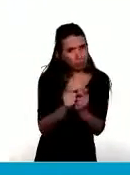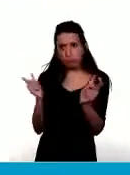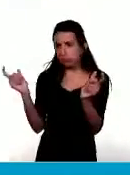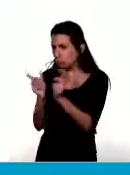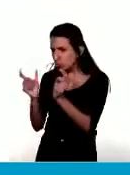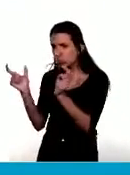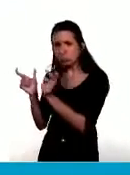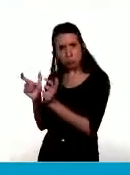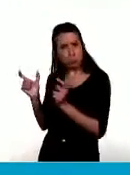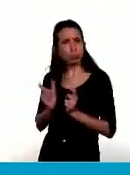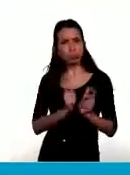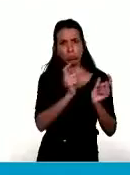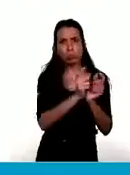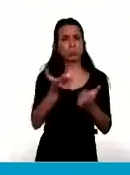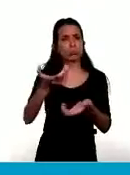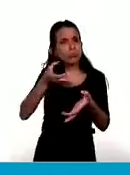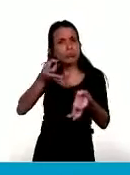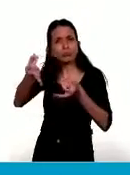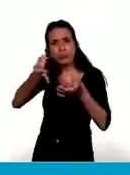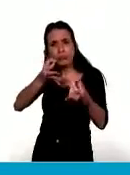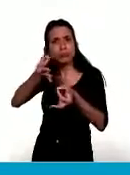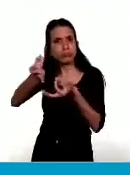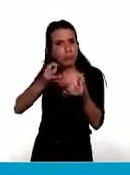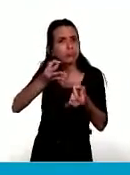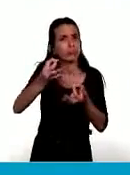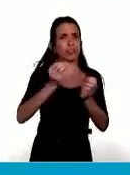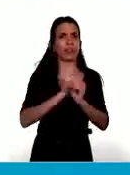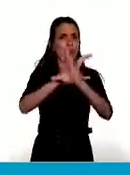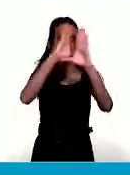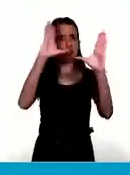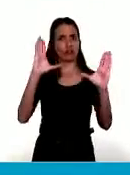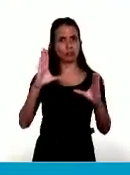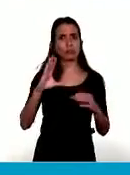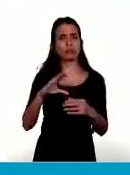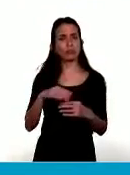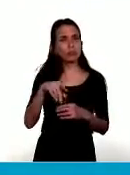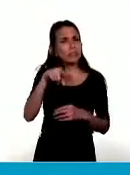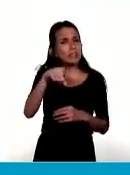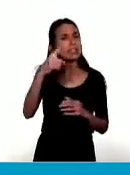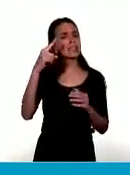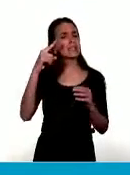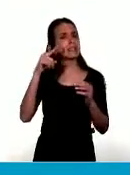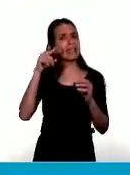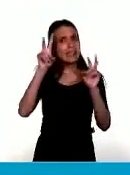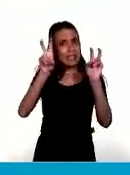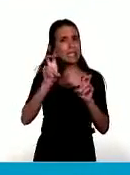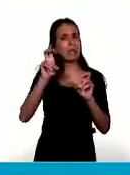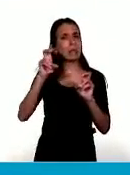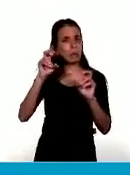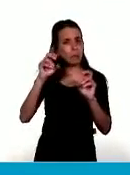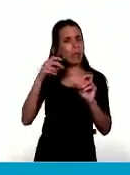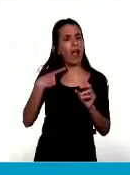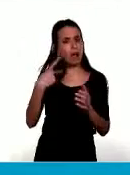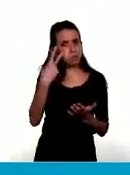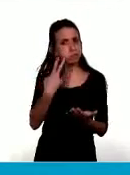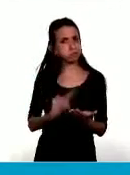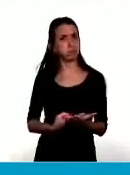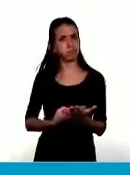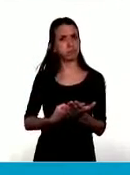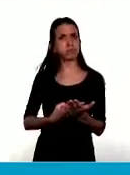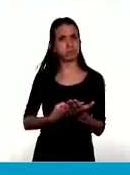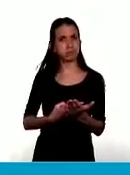recibió un auxilio pocas veces en la historia. En este sentido celebro que se